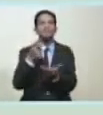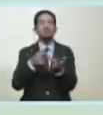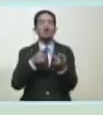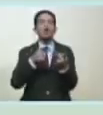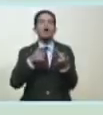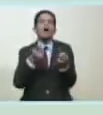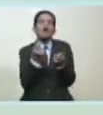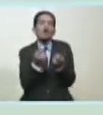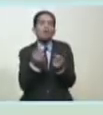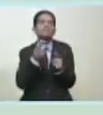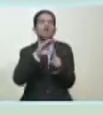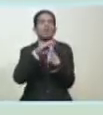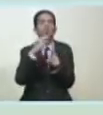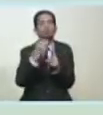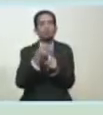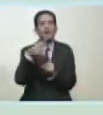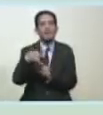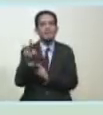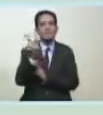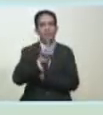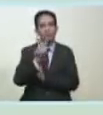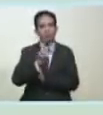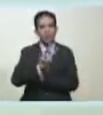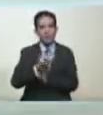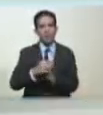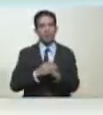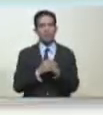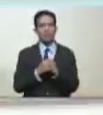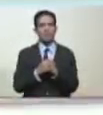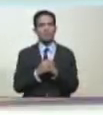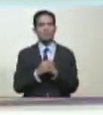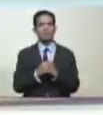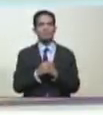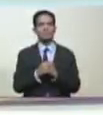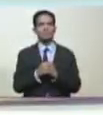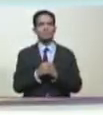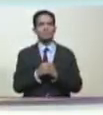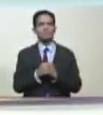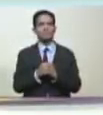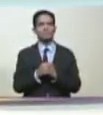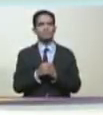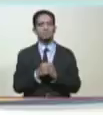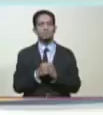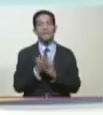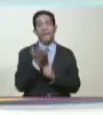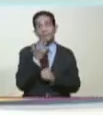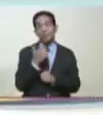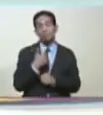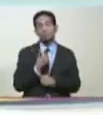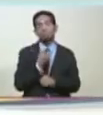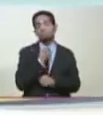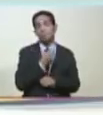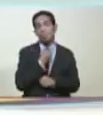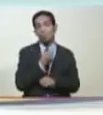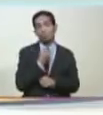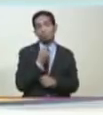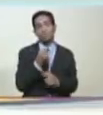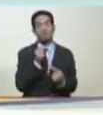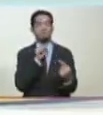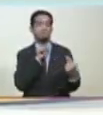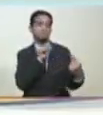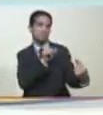comunicacionales, culturales del país, como a nosotros nos gusta hablar bastante, porque nos